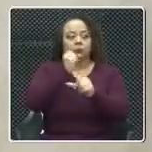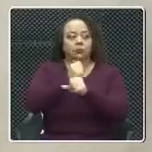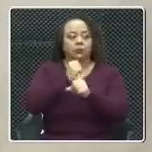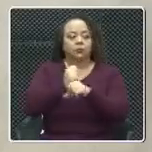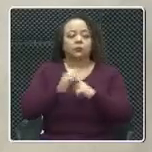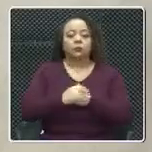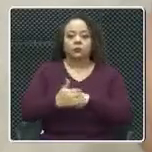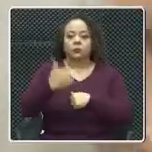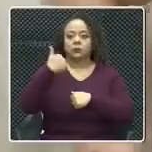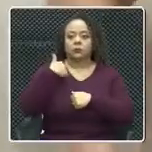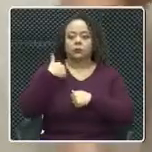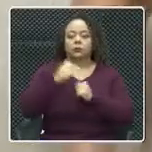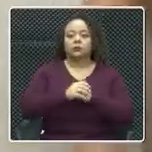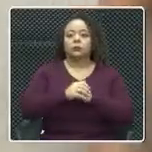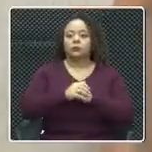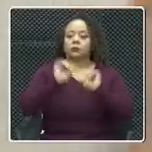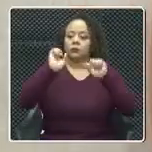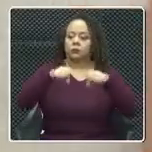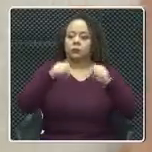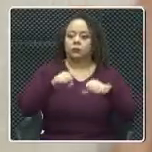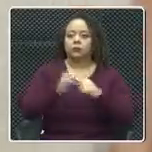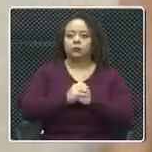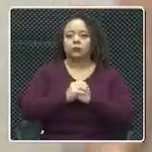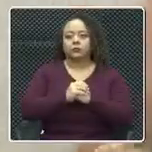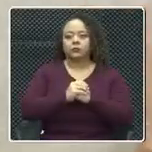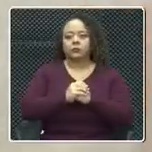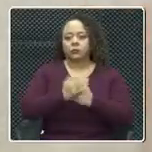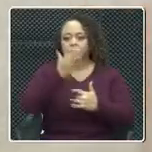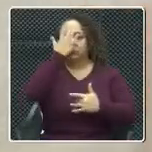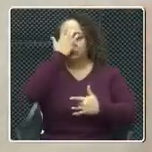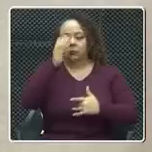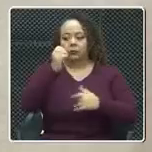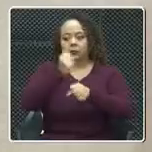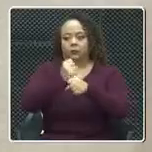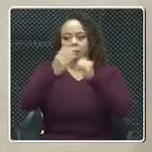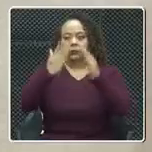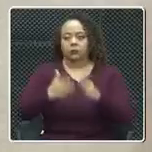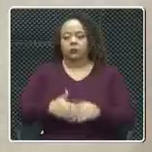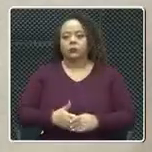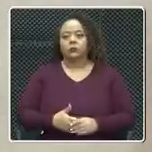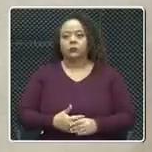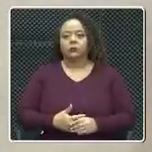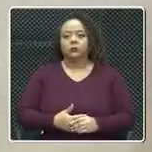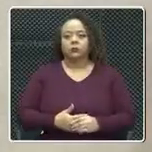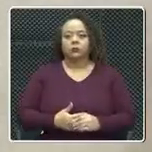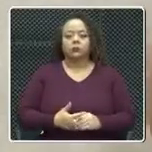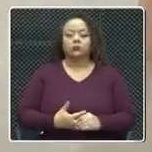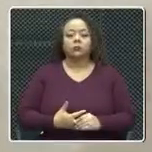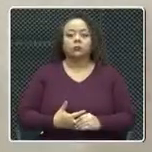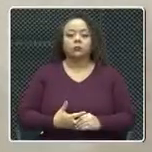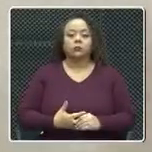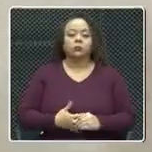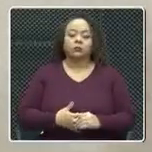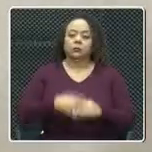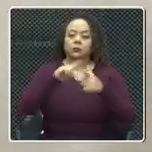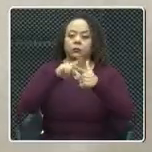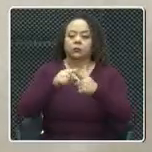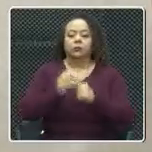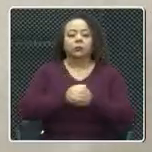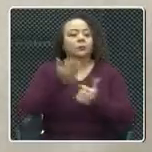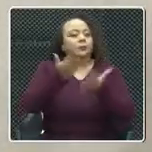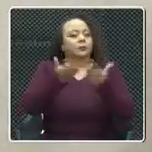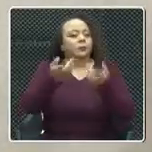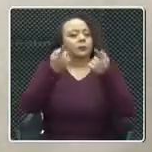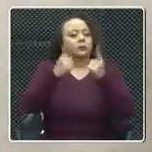que tienen el potencial de enfermar a un trabajador, ¿verdad? Entonces, de pronto pasa que